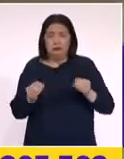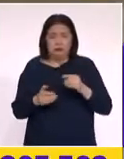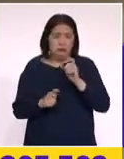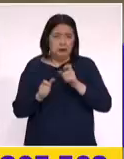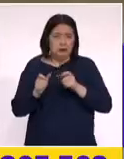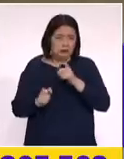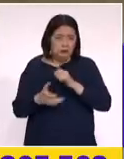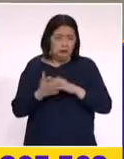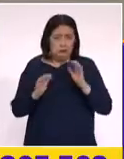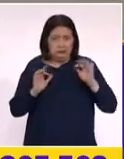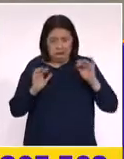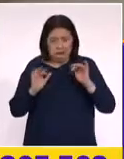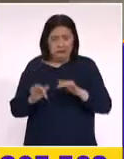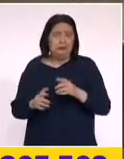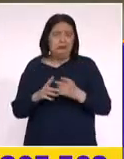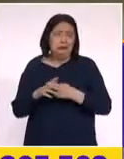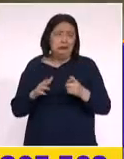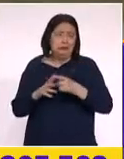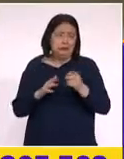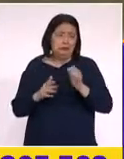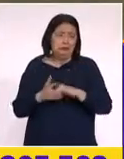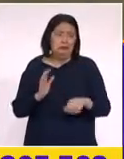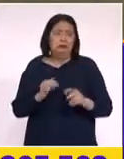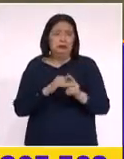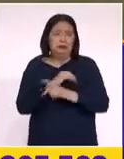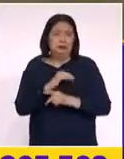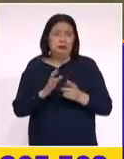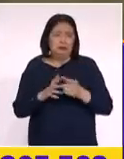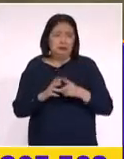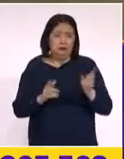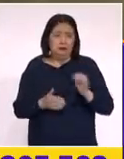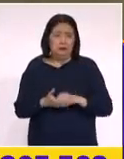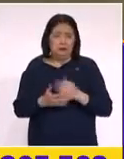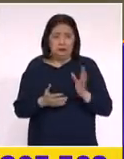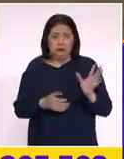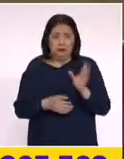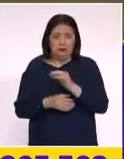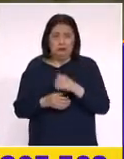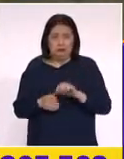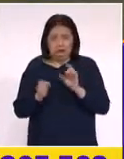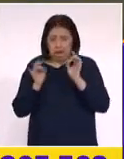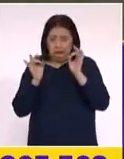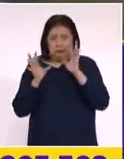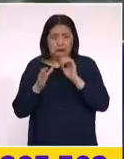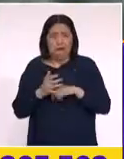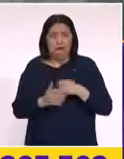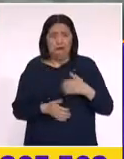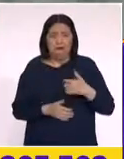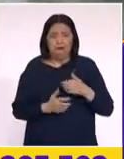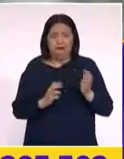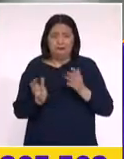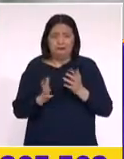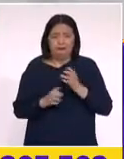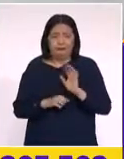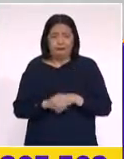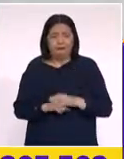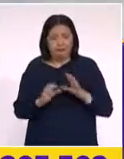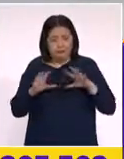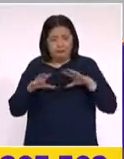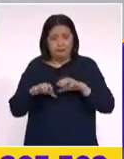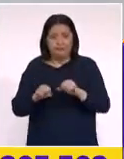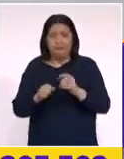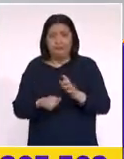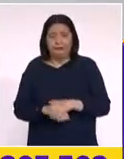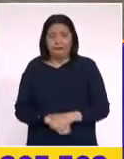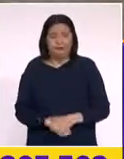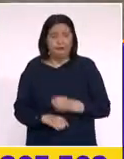que cada día están escapando de su propio país, huyendo precisamente de todos los horrores que trae una guerra, que trae una invasión de este